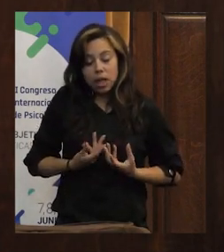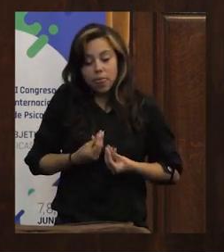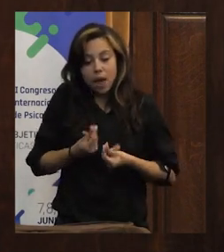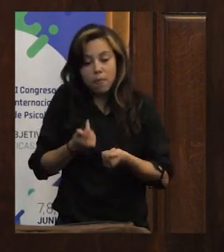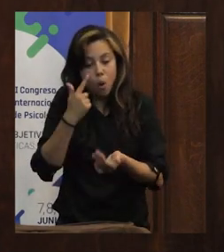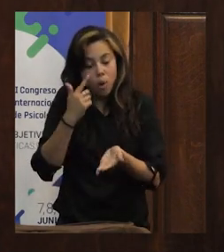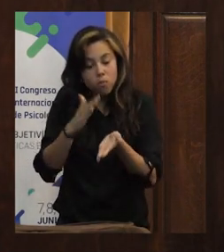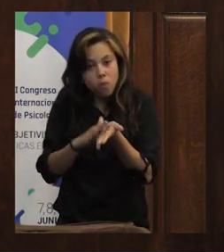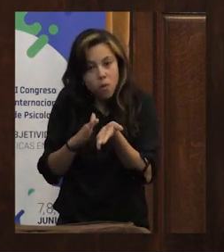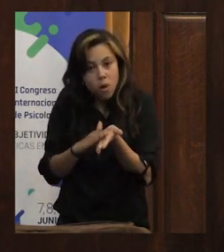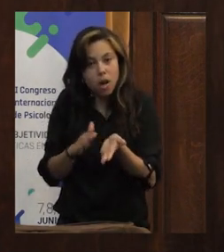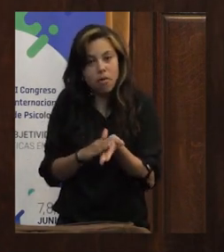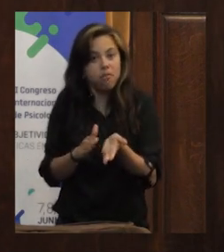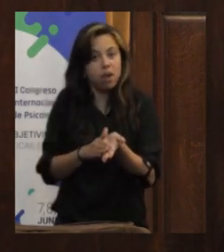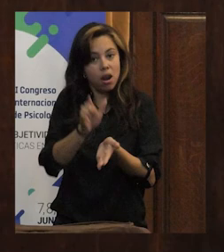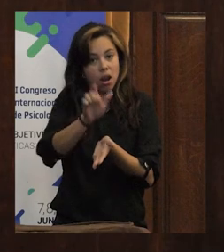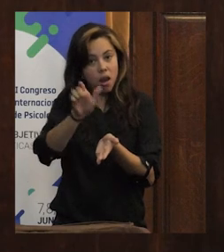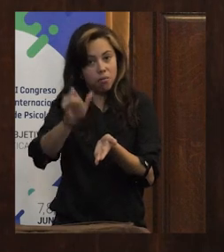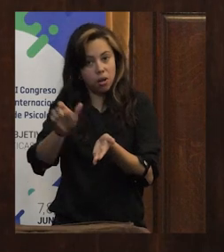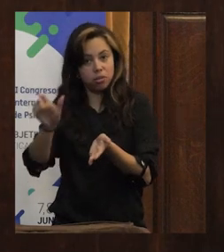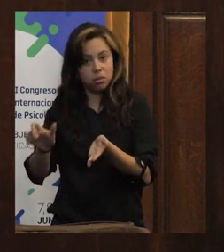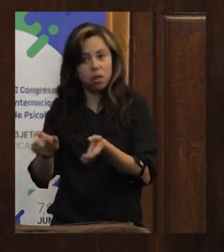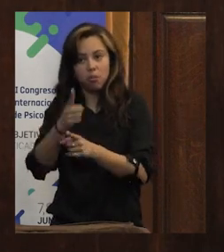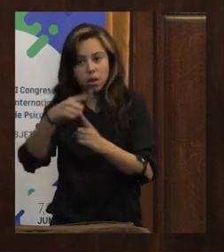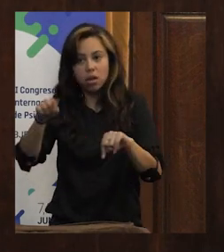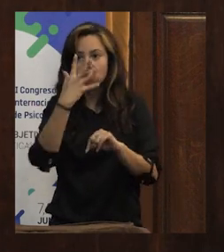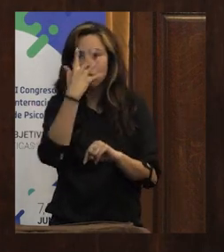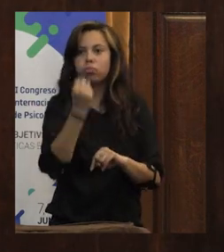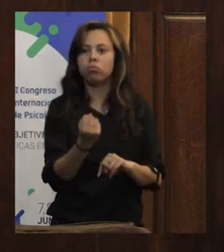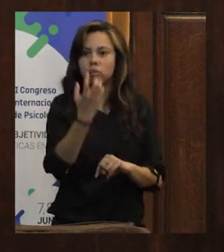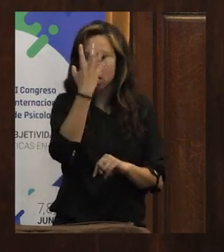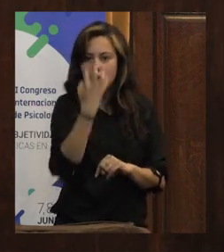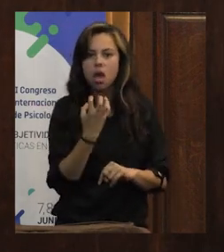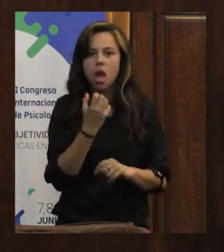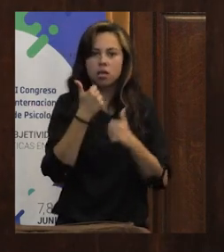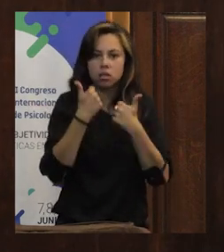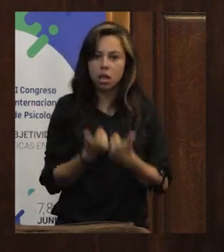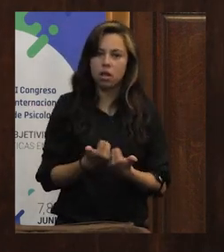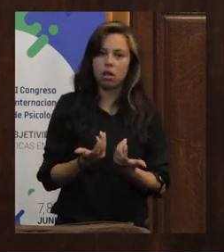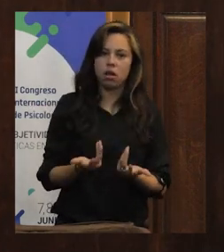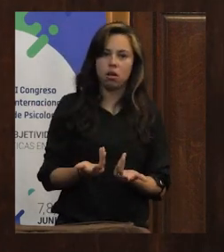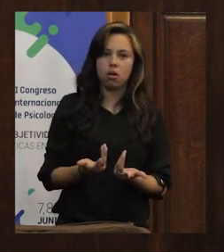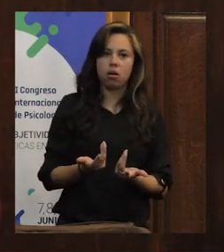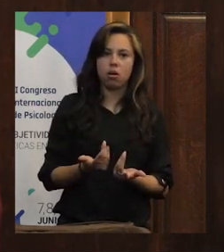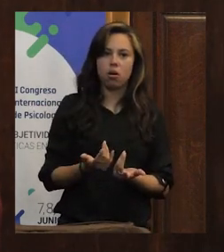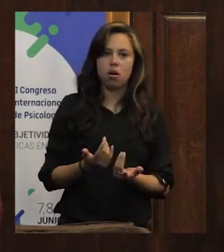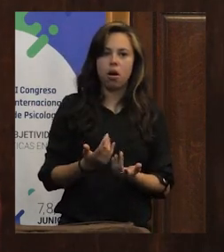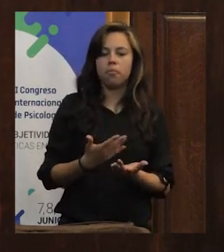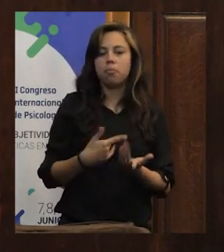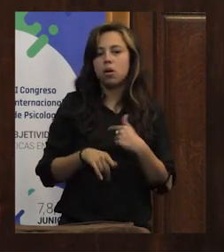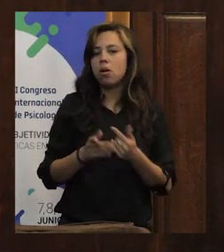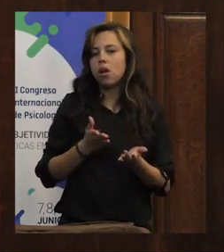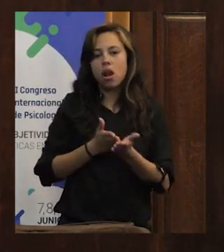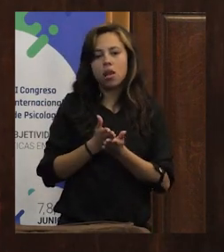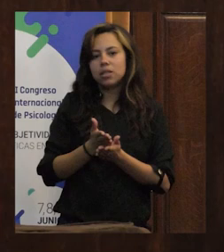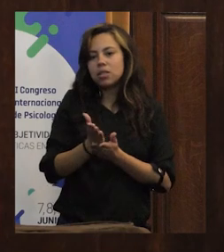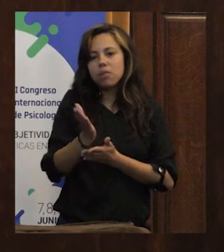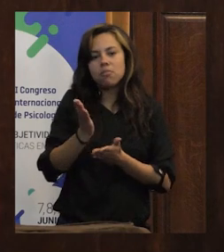nosotros tenemos para hablar de estas cosas, ¿no? Entonces, información siempre tenemos, ¿no?